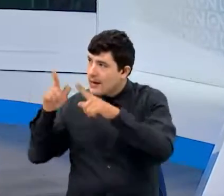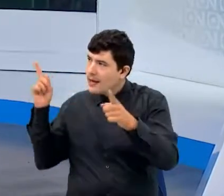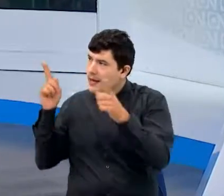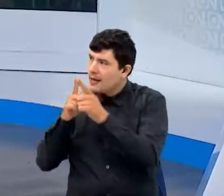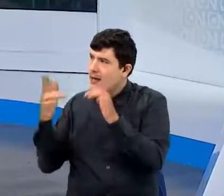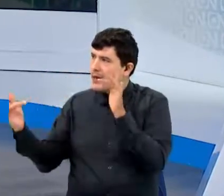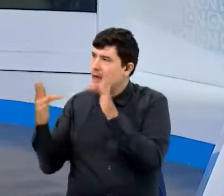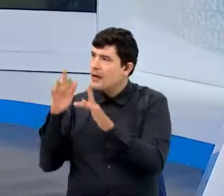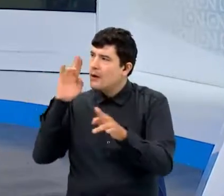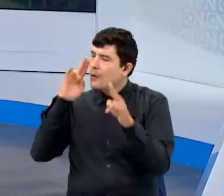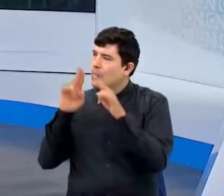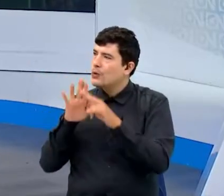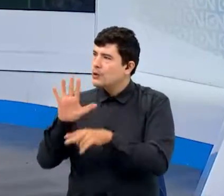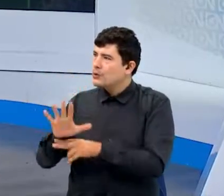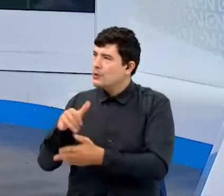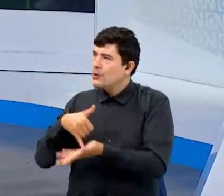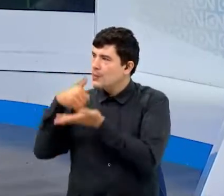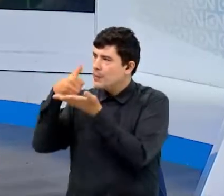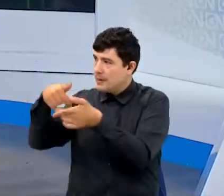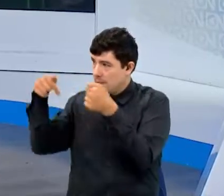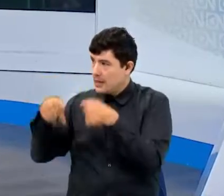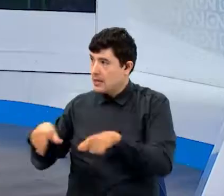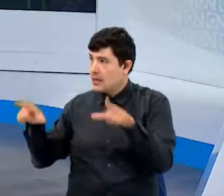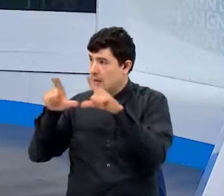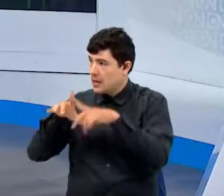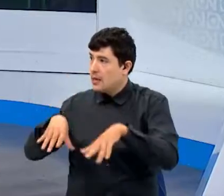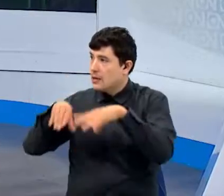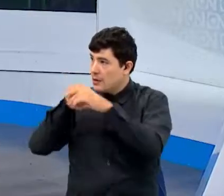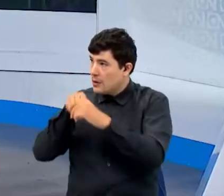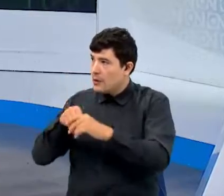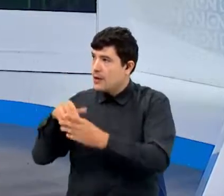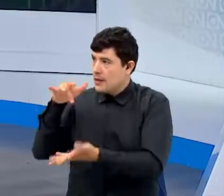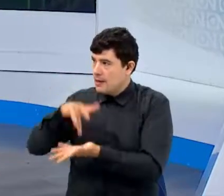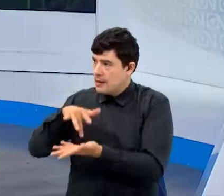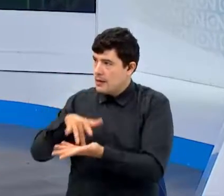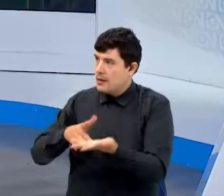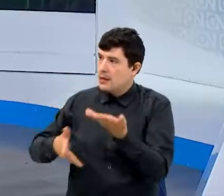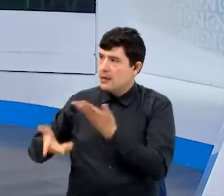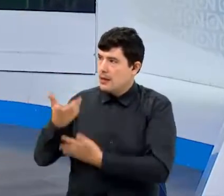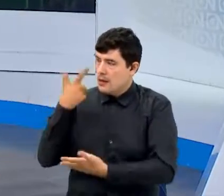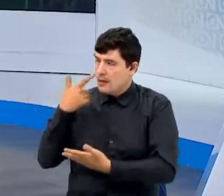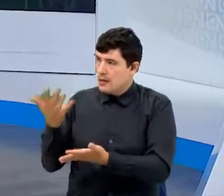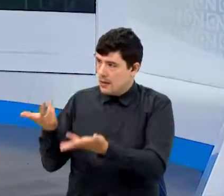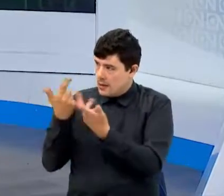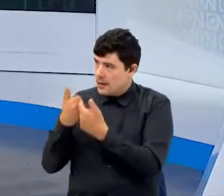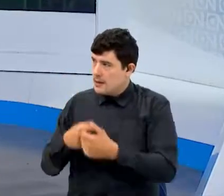los premios, por supuesto, aquí en el canal Tro haciendo presencia.